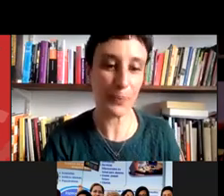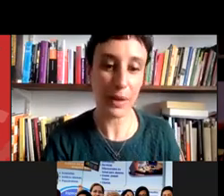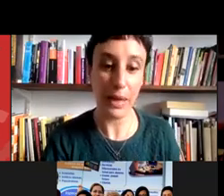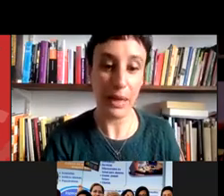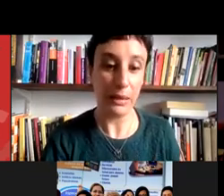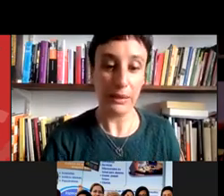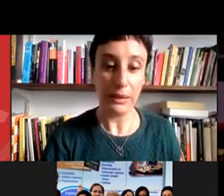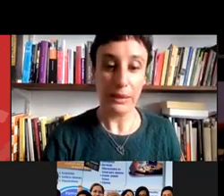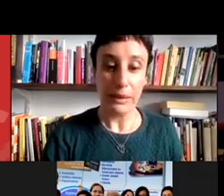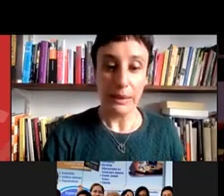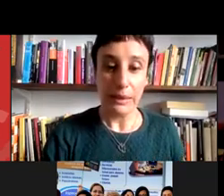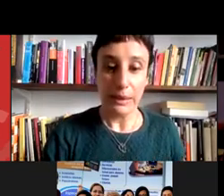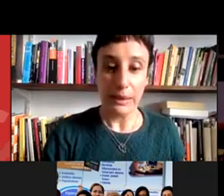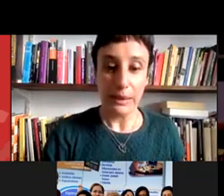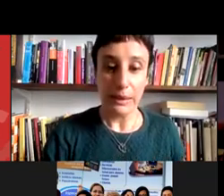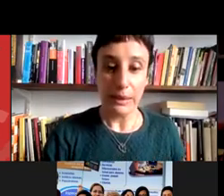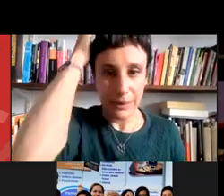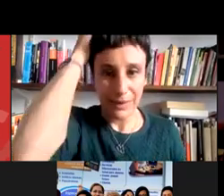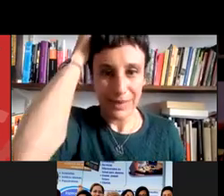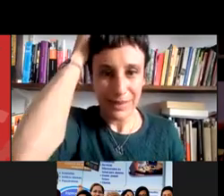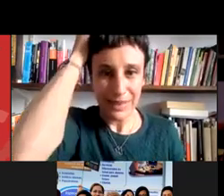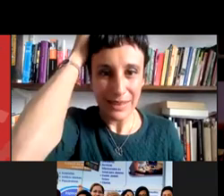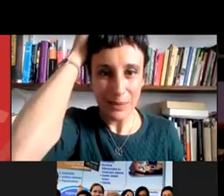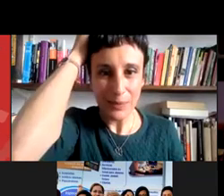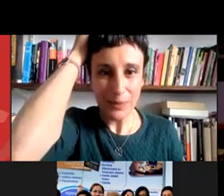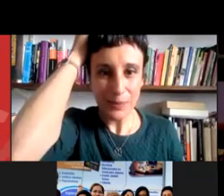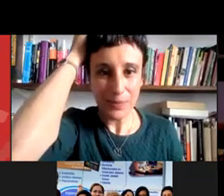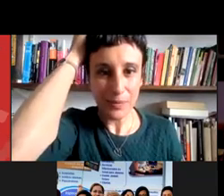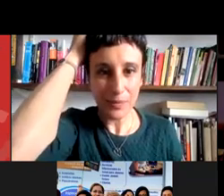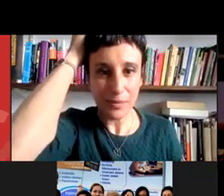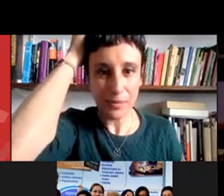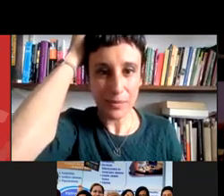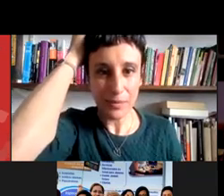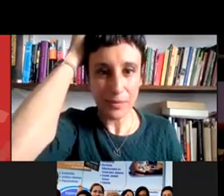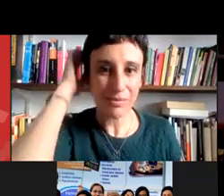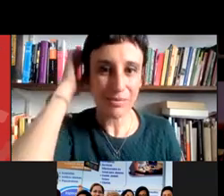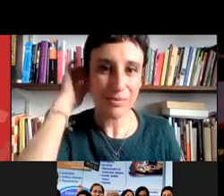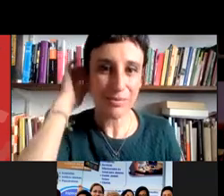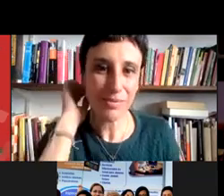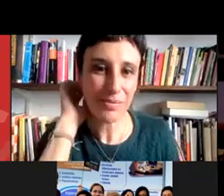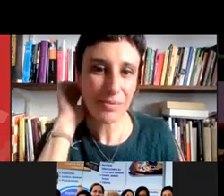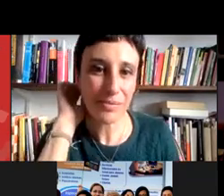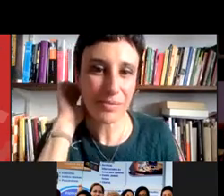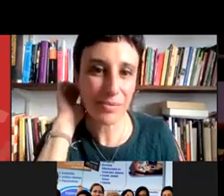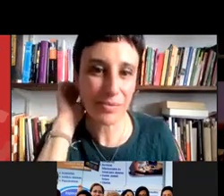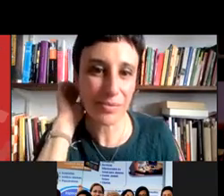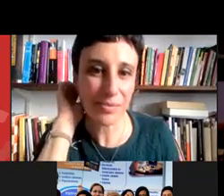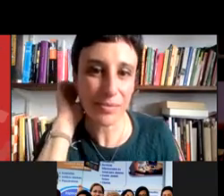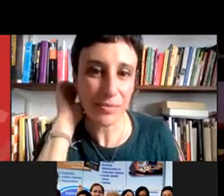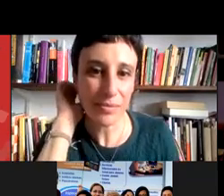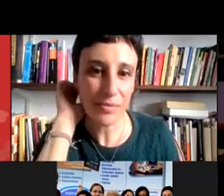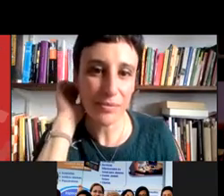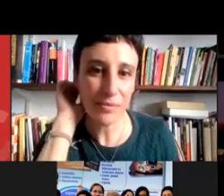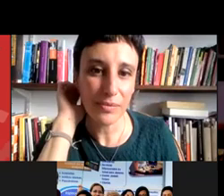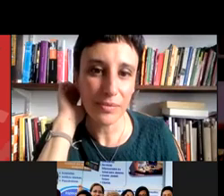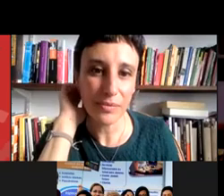no quería abusar. Muchísimas gracias, doctora Malena Correa y doctora Sandra Vázquez. Ha sido